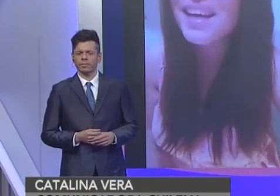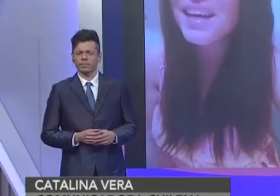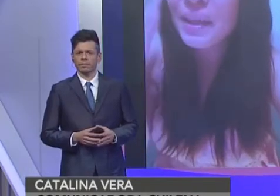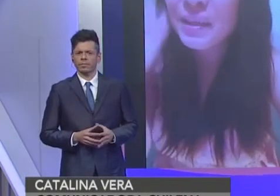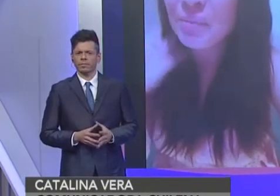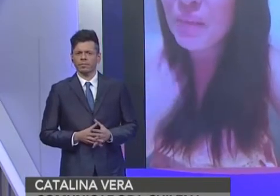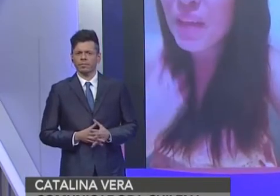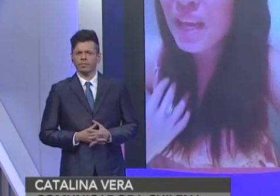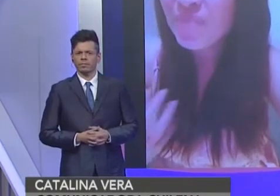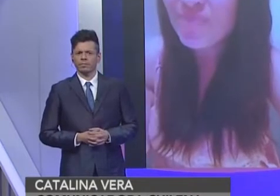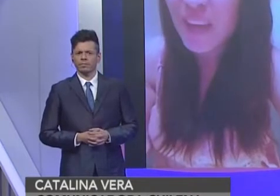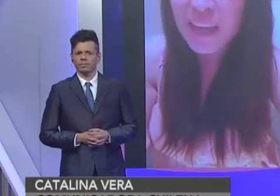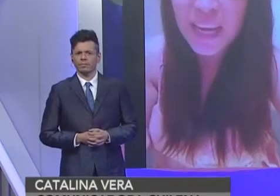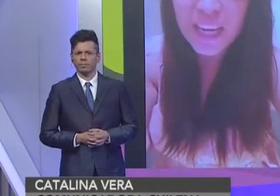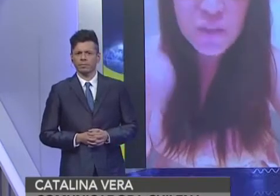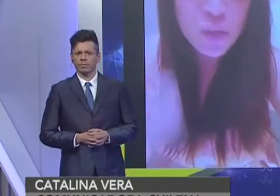hay mucha